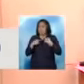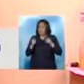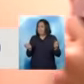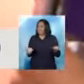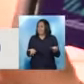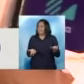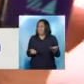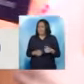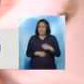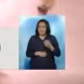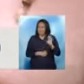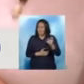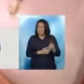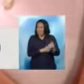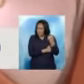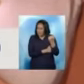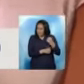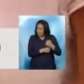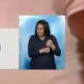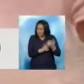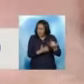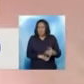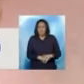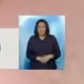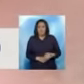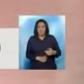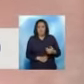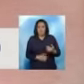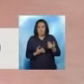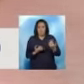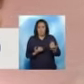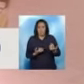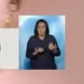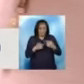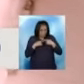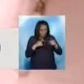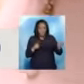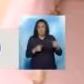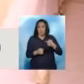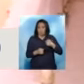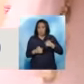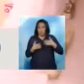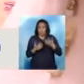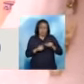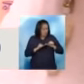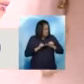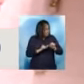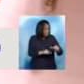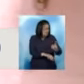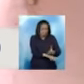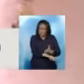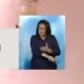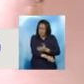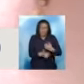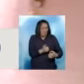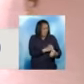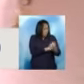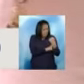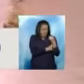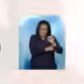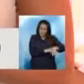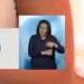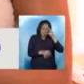Angelina? Fuerza, trabajo en este momento. Lo que es, el mensaje que puedo decir es seguir adelante, tener mucha fuerza y